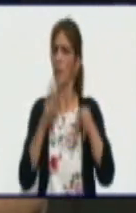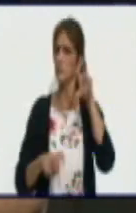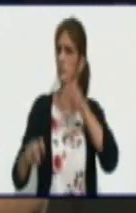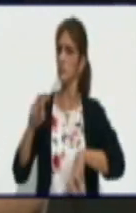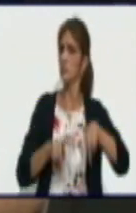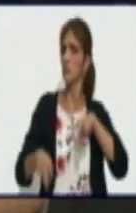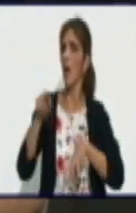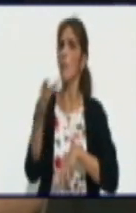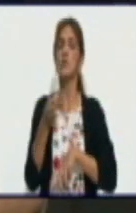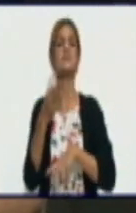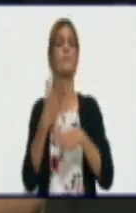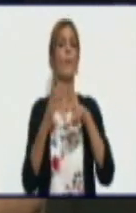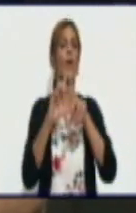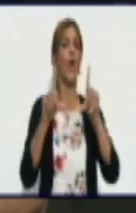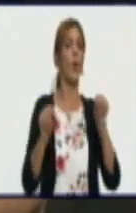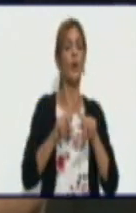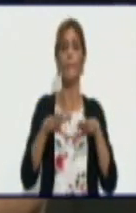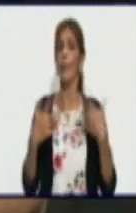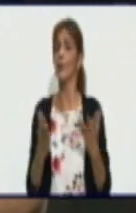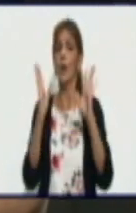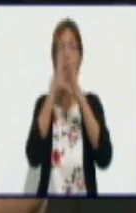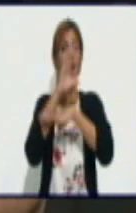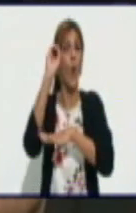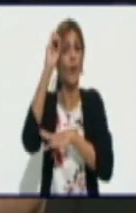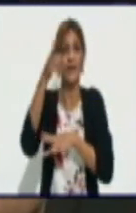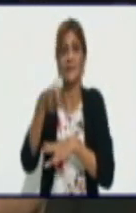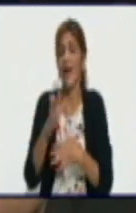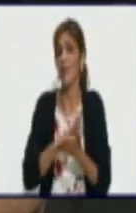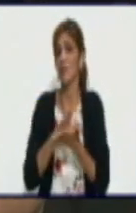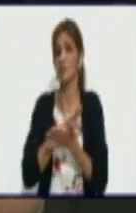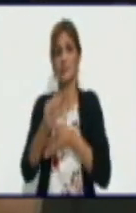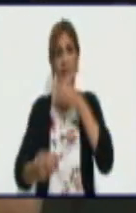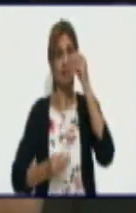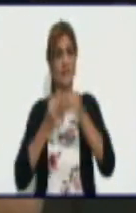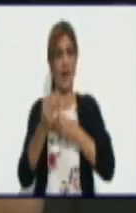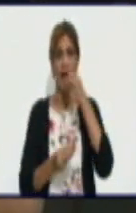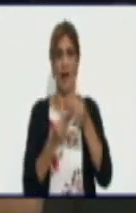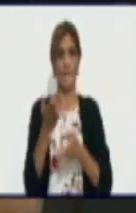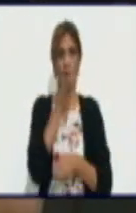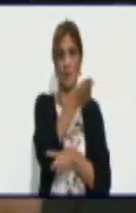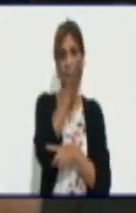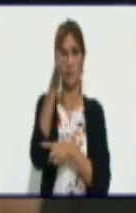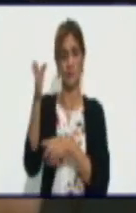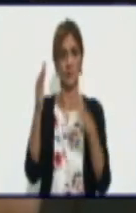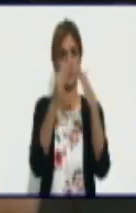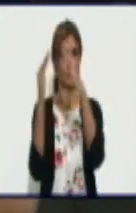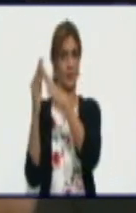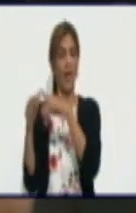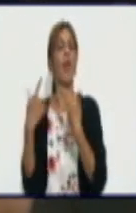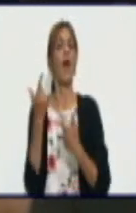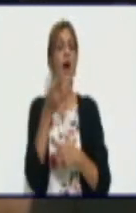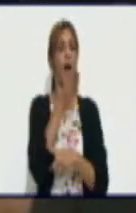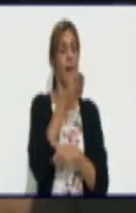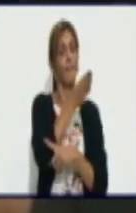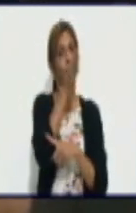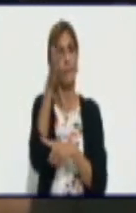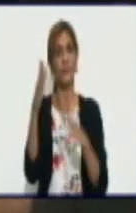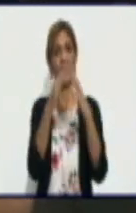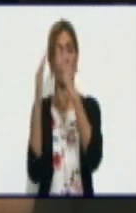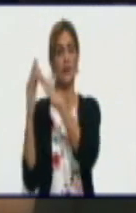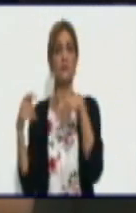indicación de modificar lo que está indicado con la pesquisa. Al contrario, hay que intensificarlas y en aquellos